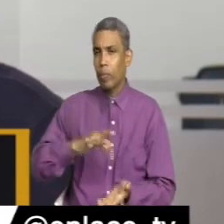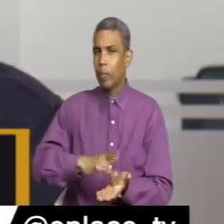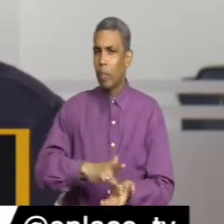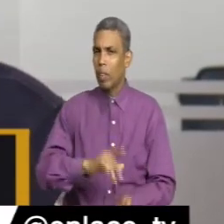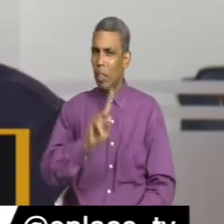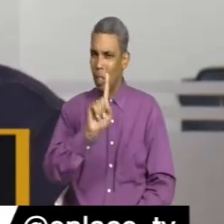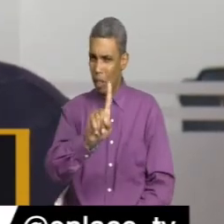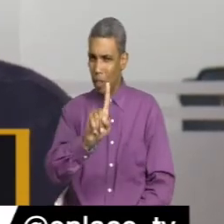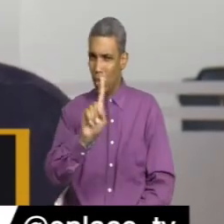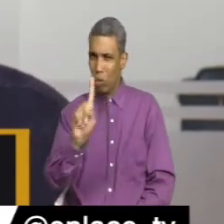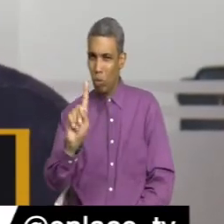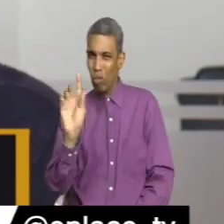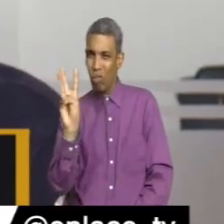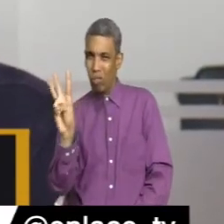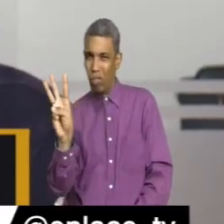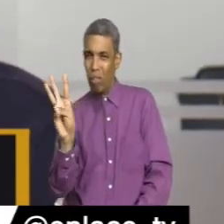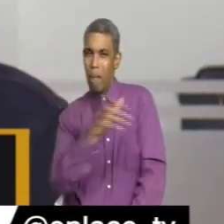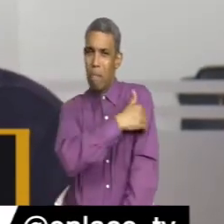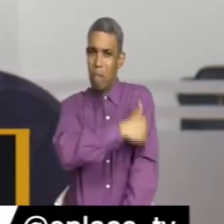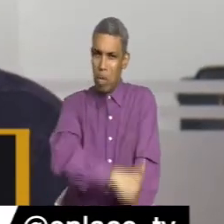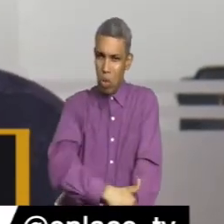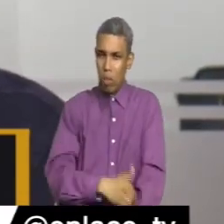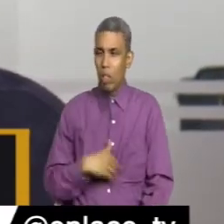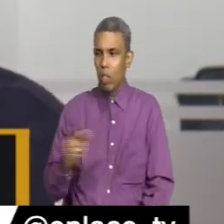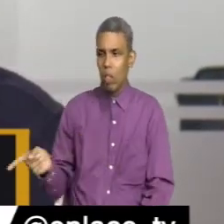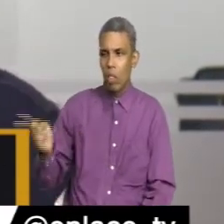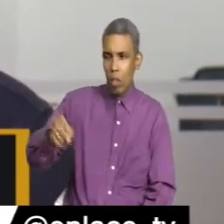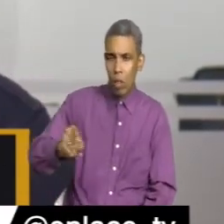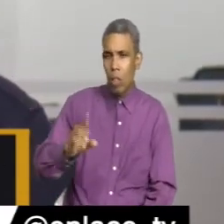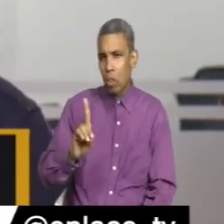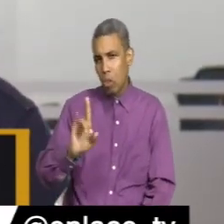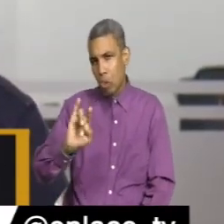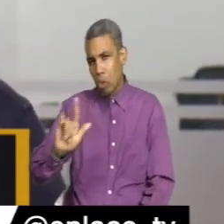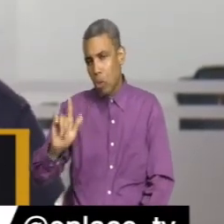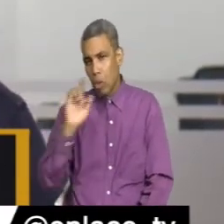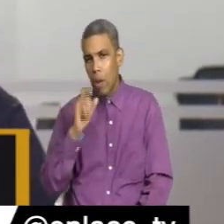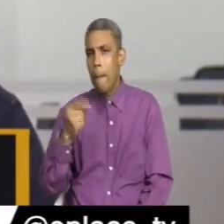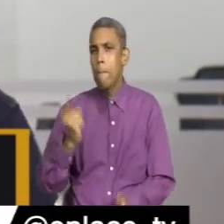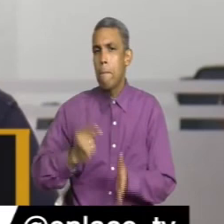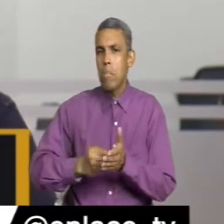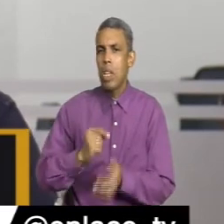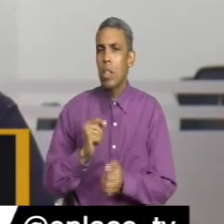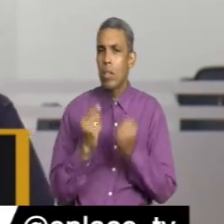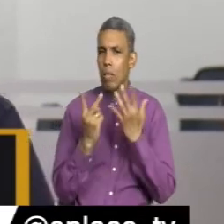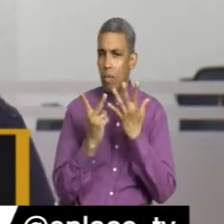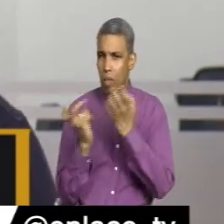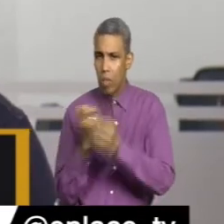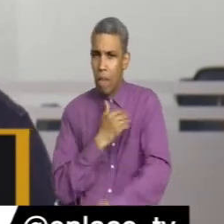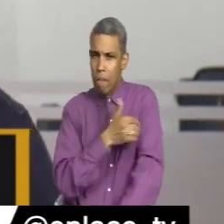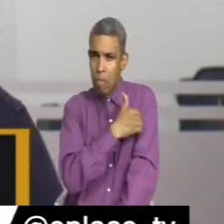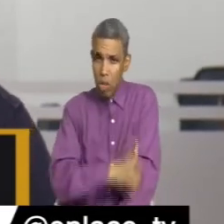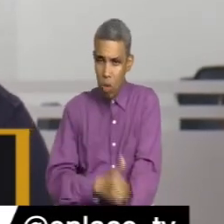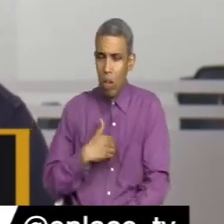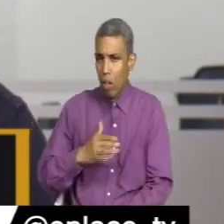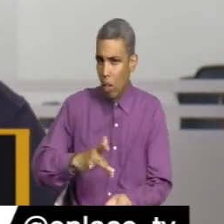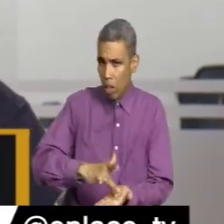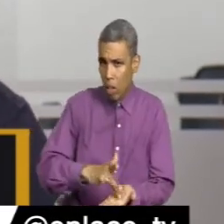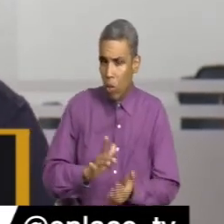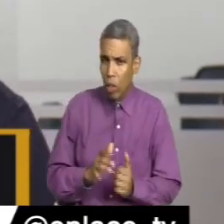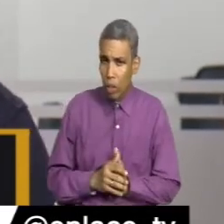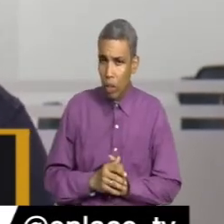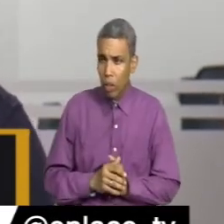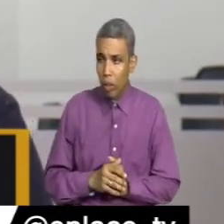113 millones de pesos, y DUB debe alrededor de 1.700 millones de pesos. Estas dos entidades, Mota Engil y